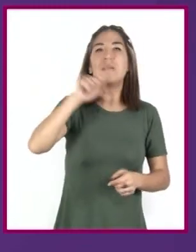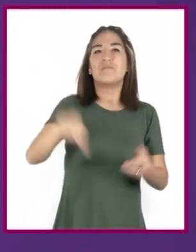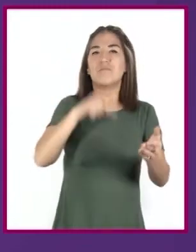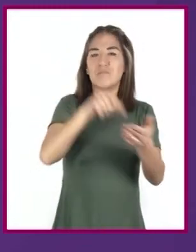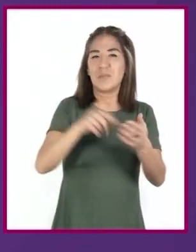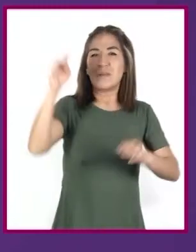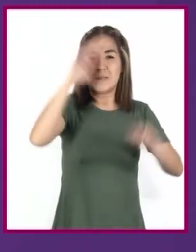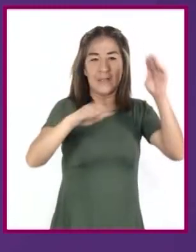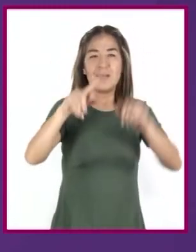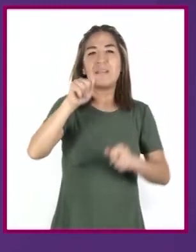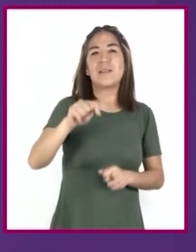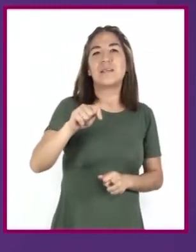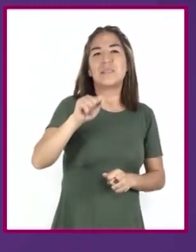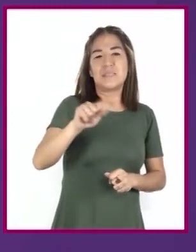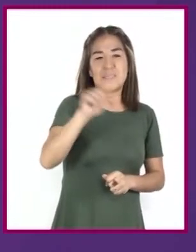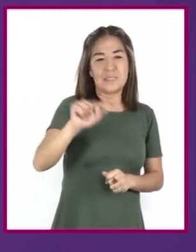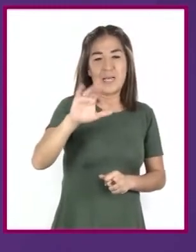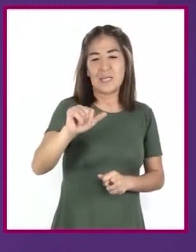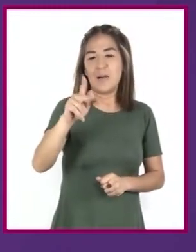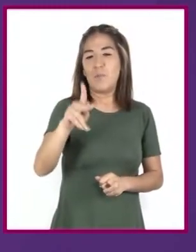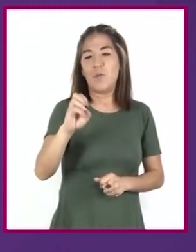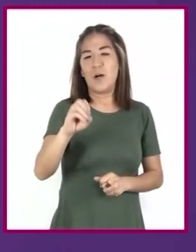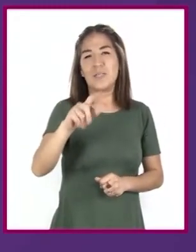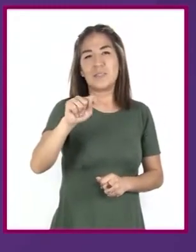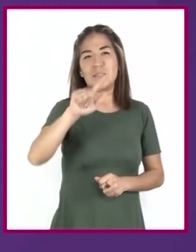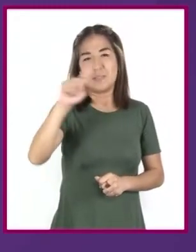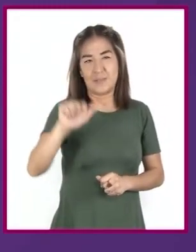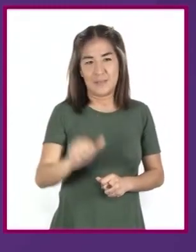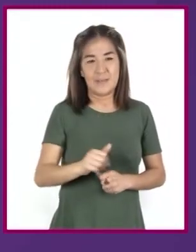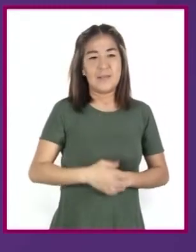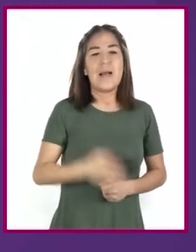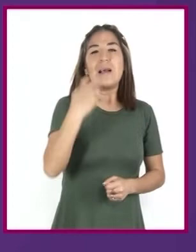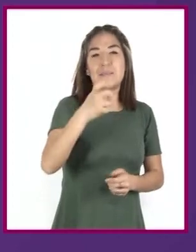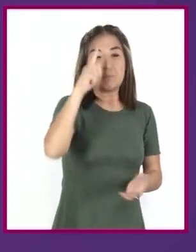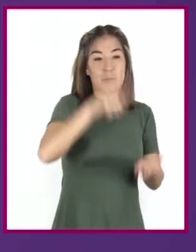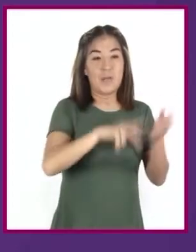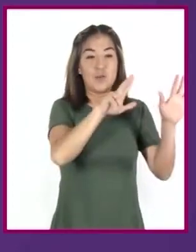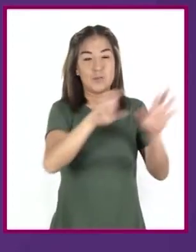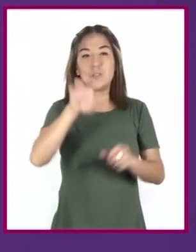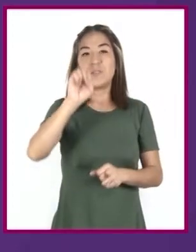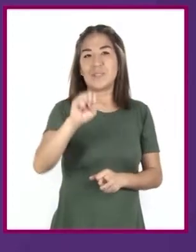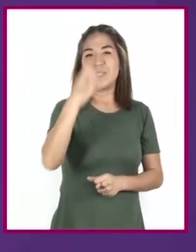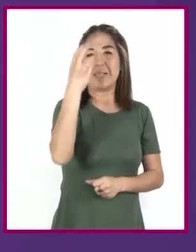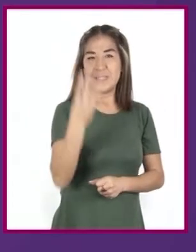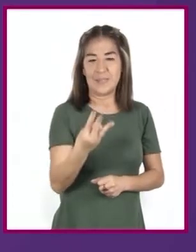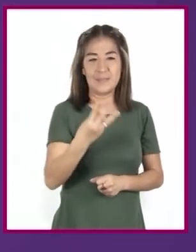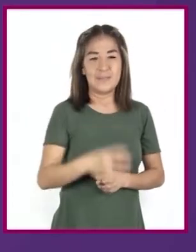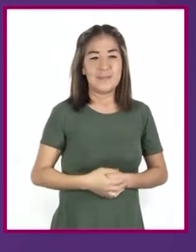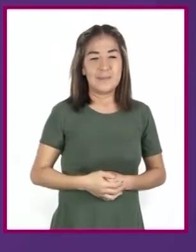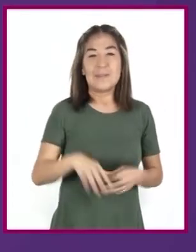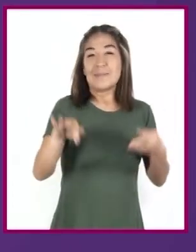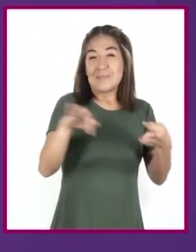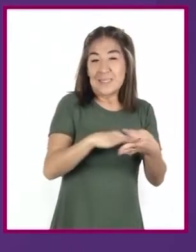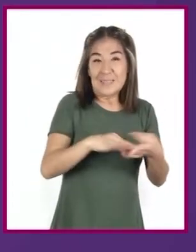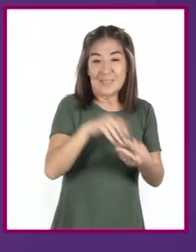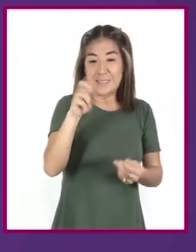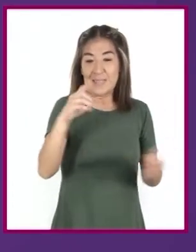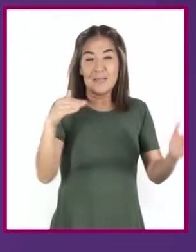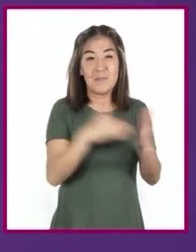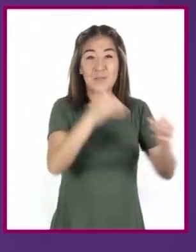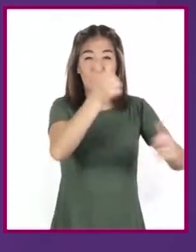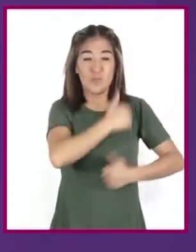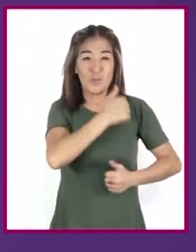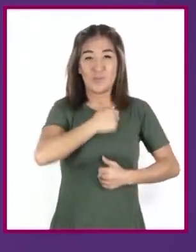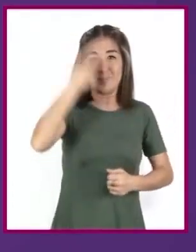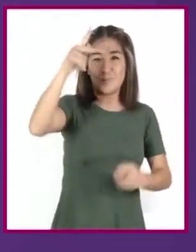provenientes de Tetela, Zacapuaxtla y Xochiapulco. En 1863, cerca de 30,000 soldados